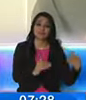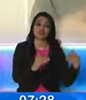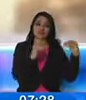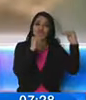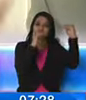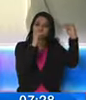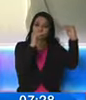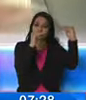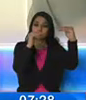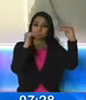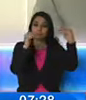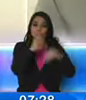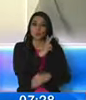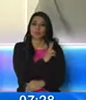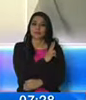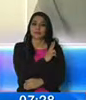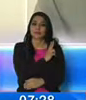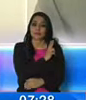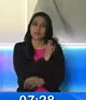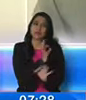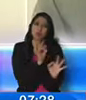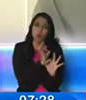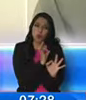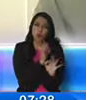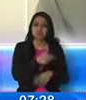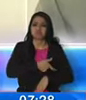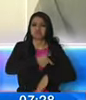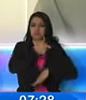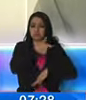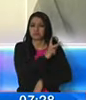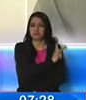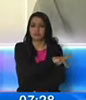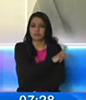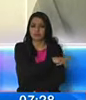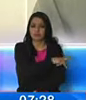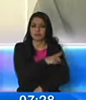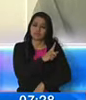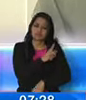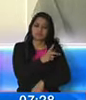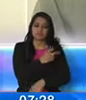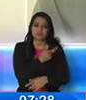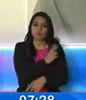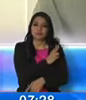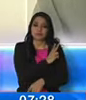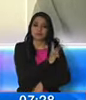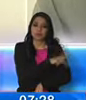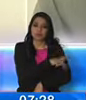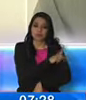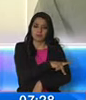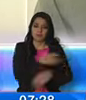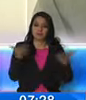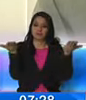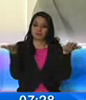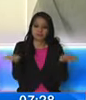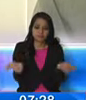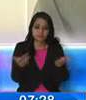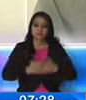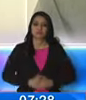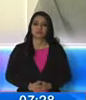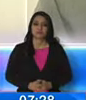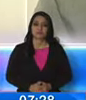grado que entregan las universidades y escuelas politécnicas. De esa forma, consideramos